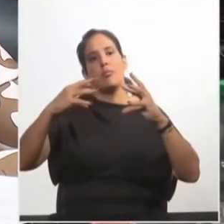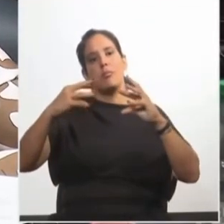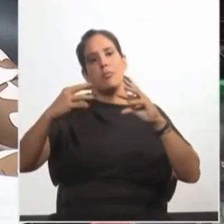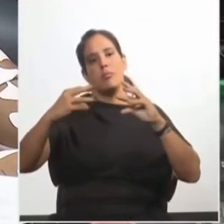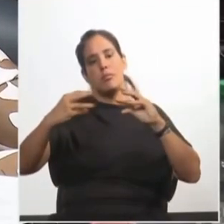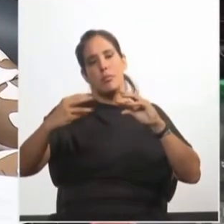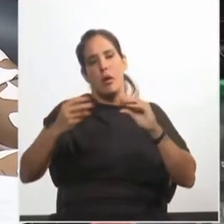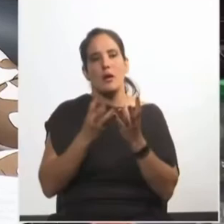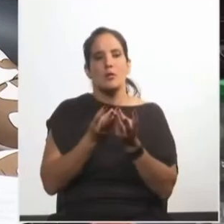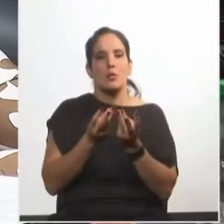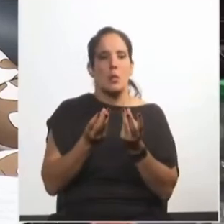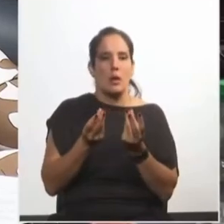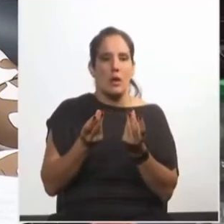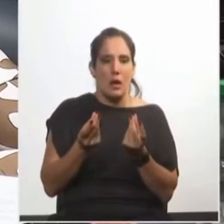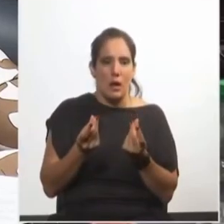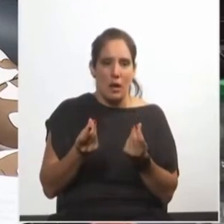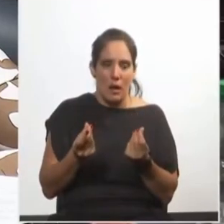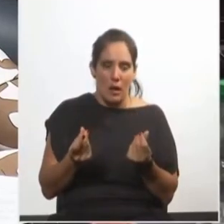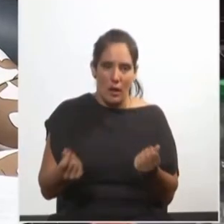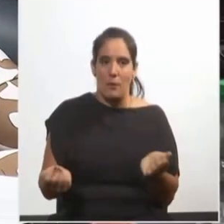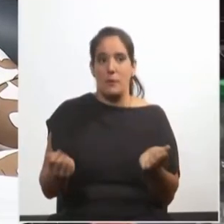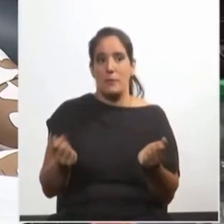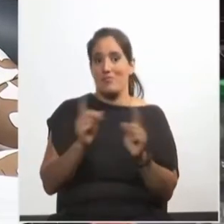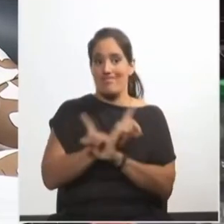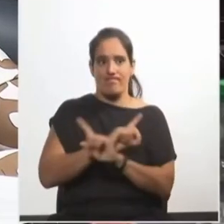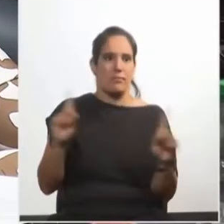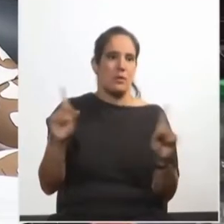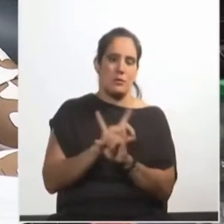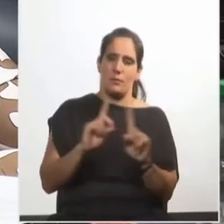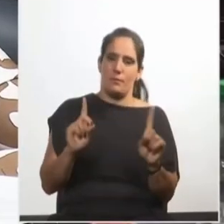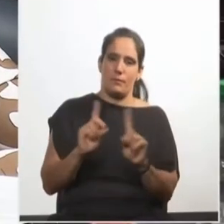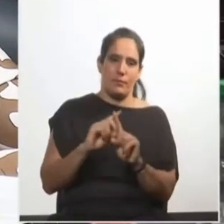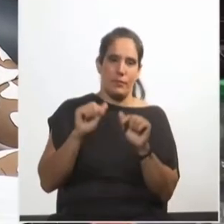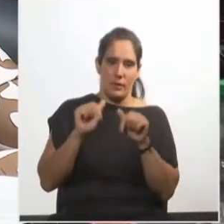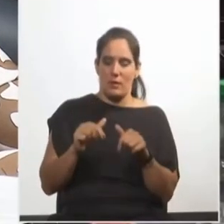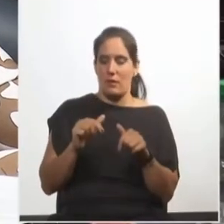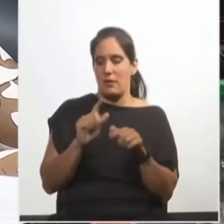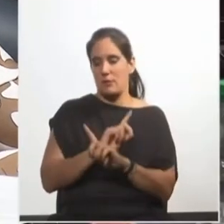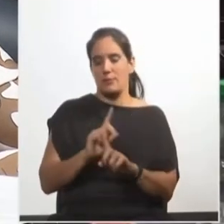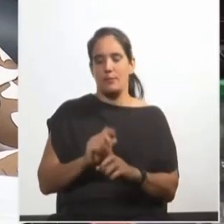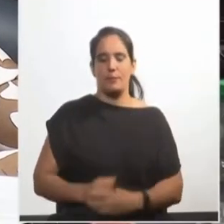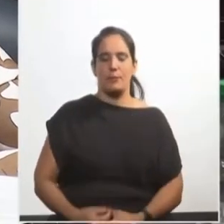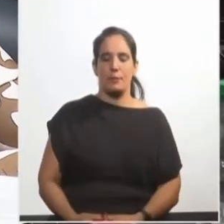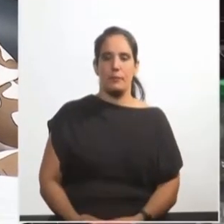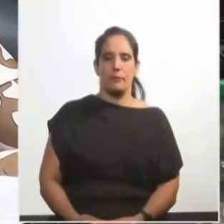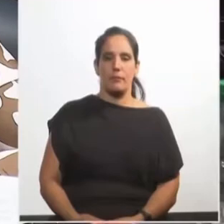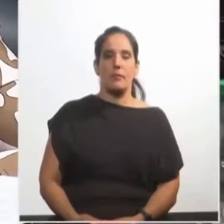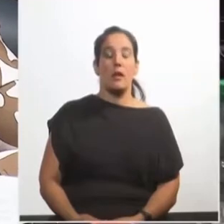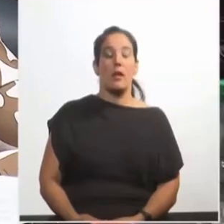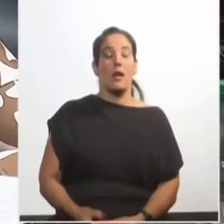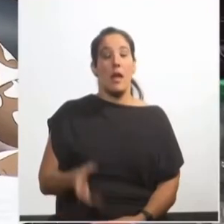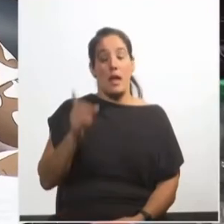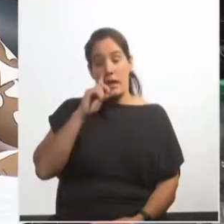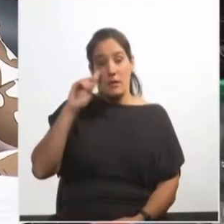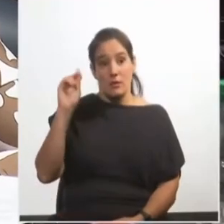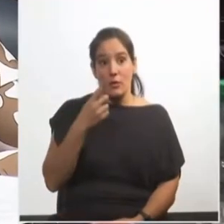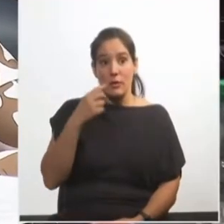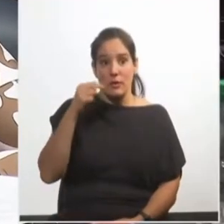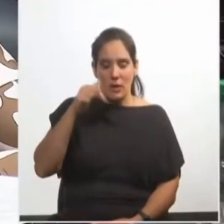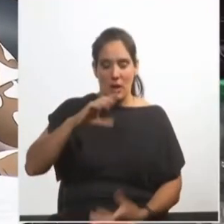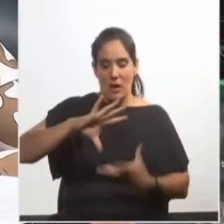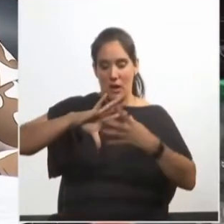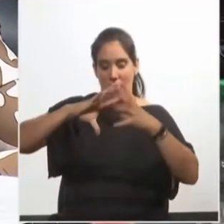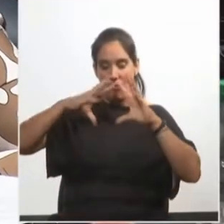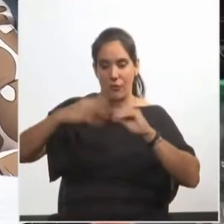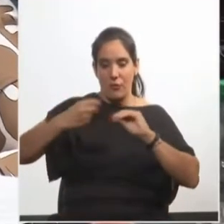sin generar perjudicados evidentes, pero no es este el caso. Increíblemente, el diseño